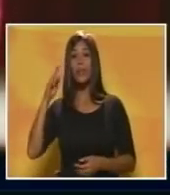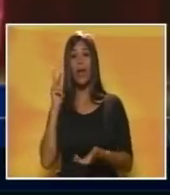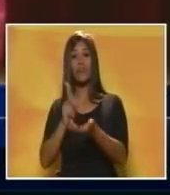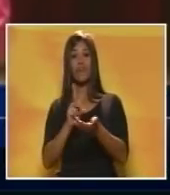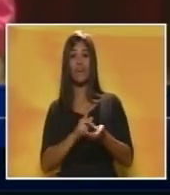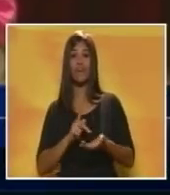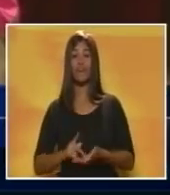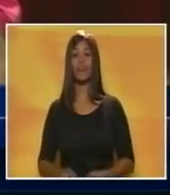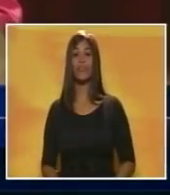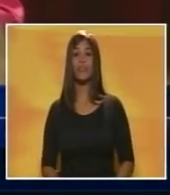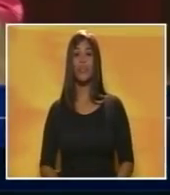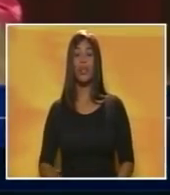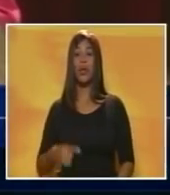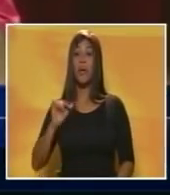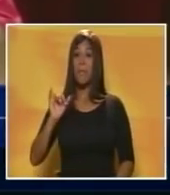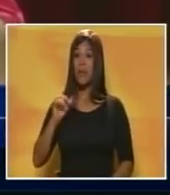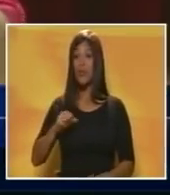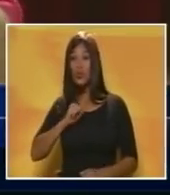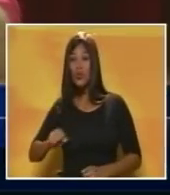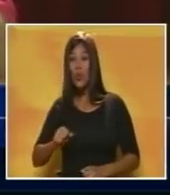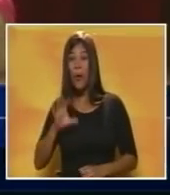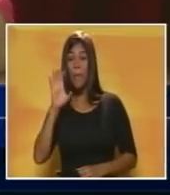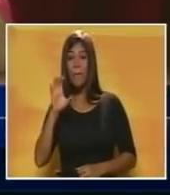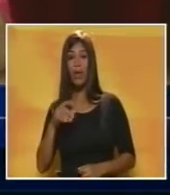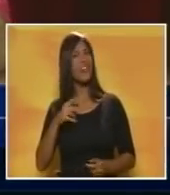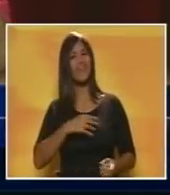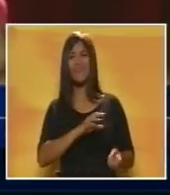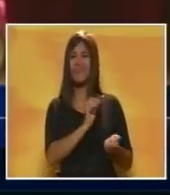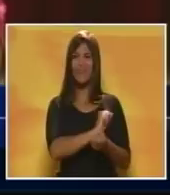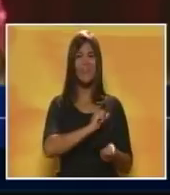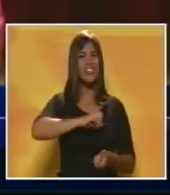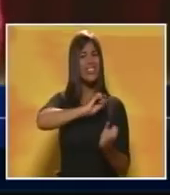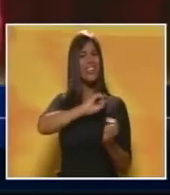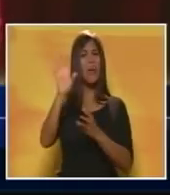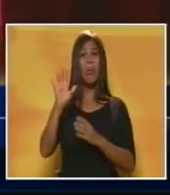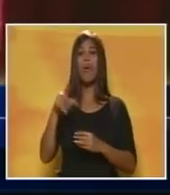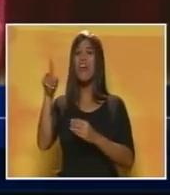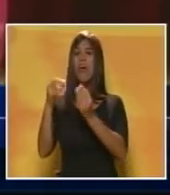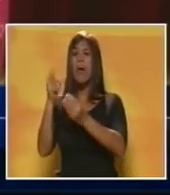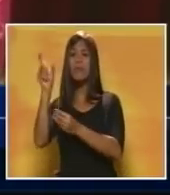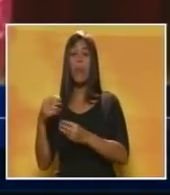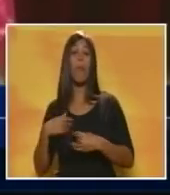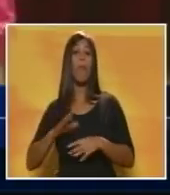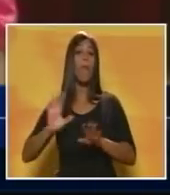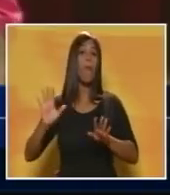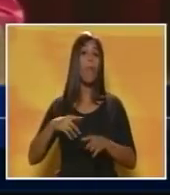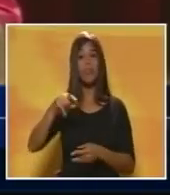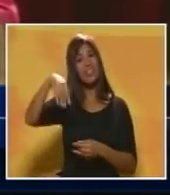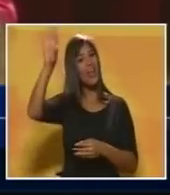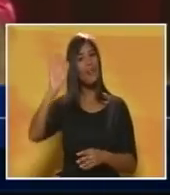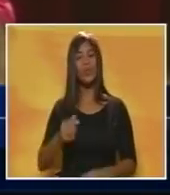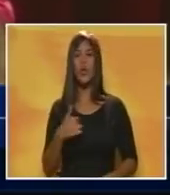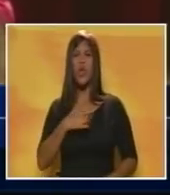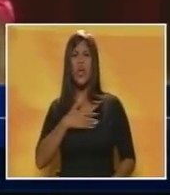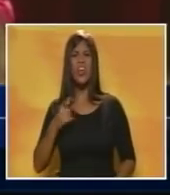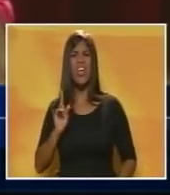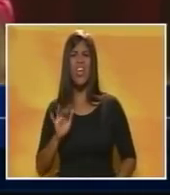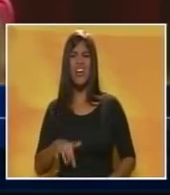a prueba. Los traidores, llévenselos. A ver qué hacen con ellos, pues. Nosotros no los